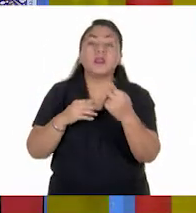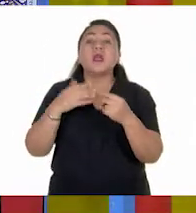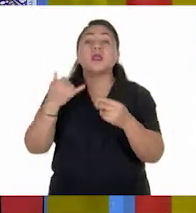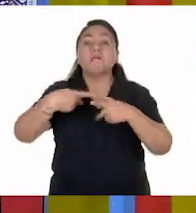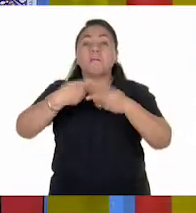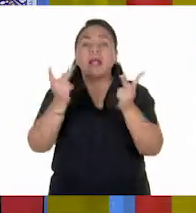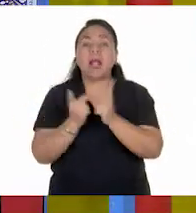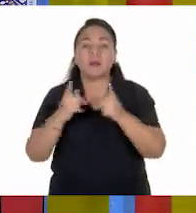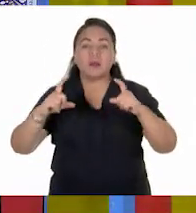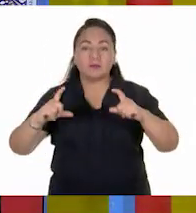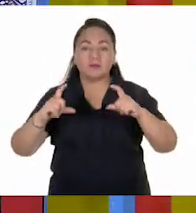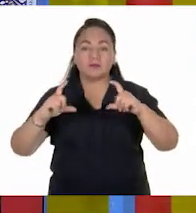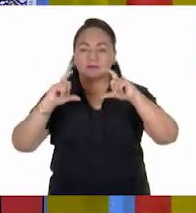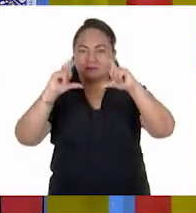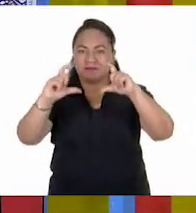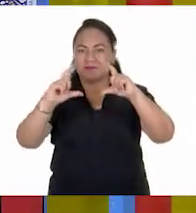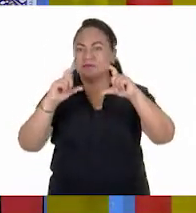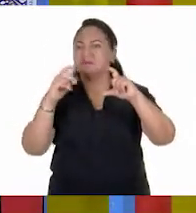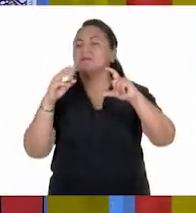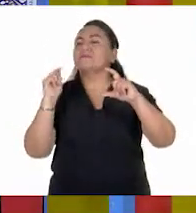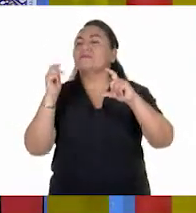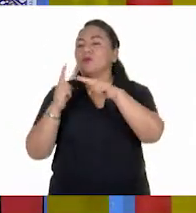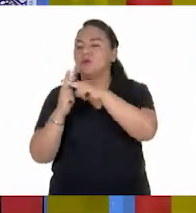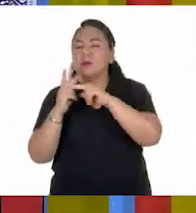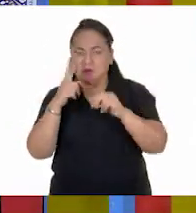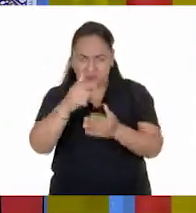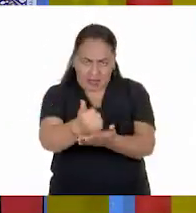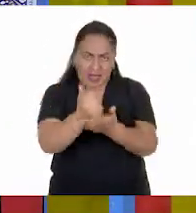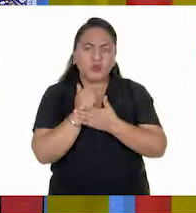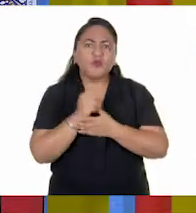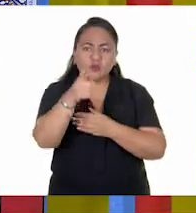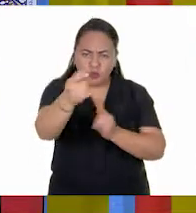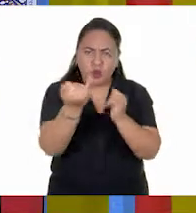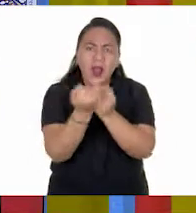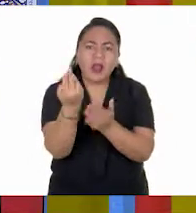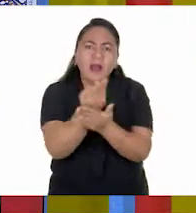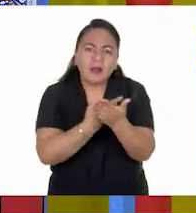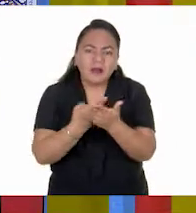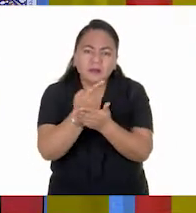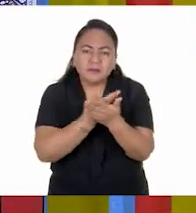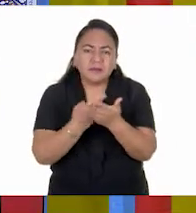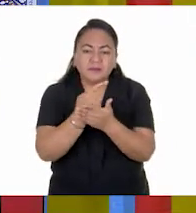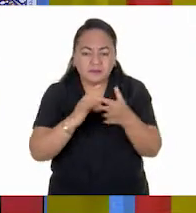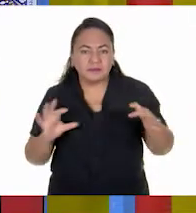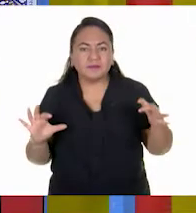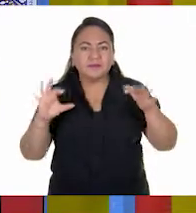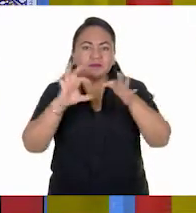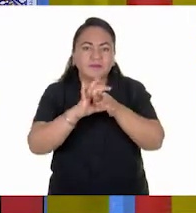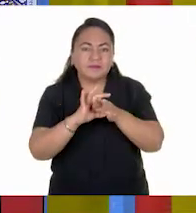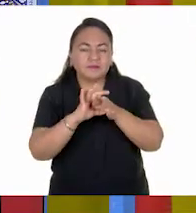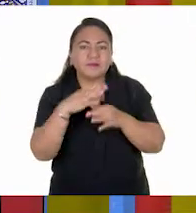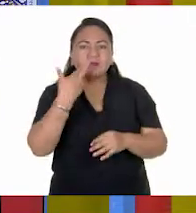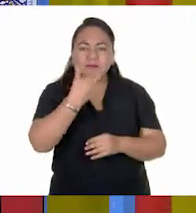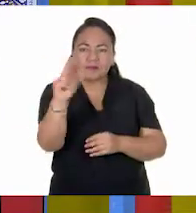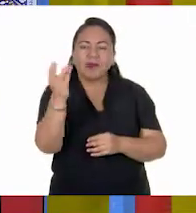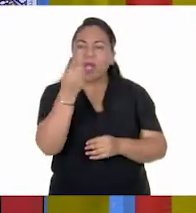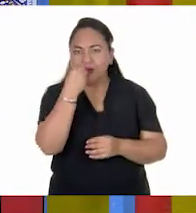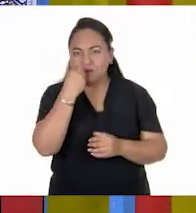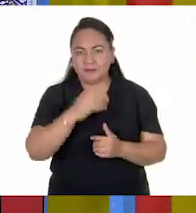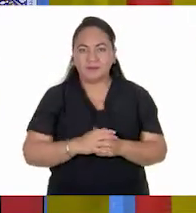Todo depende también del espacio que tú tengas. Ayúdame a dibujar algo que represente un